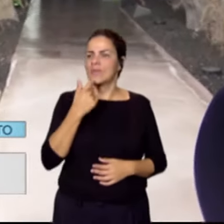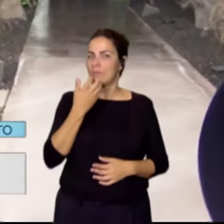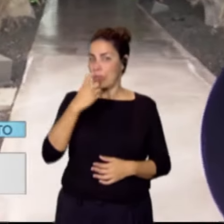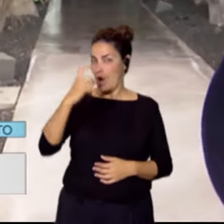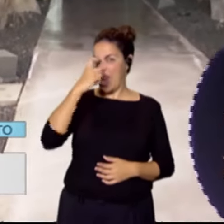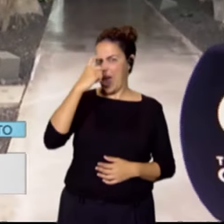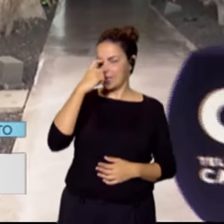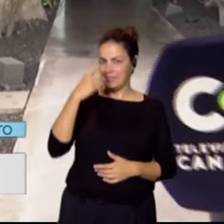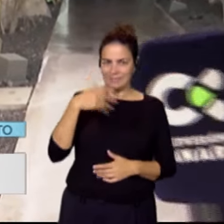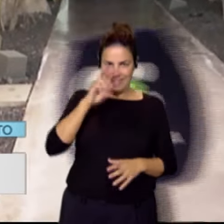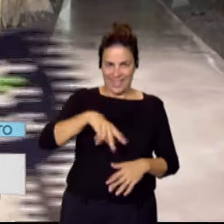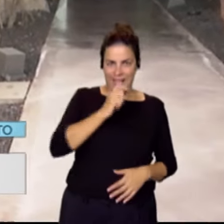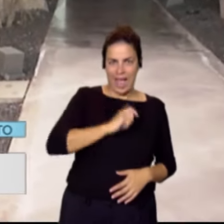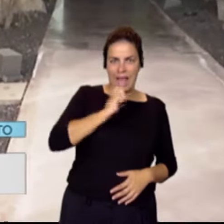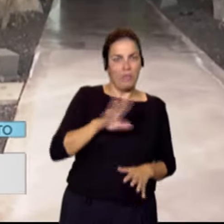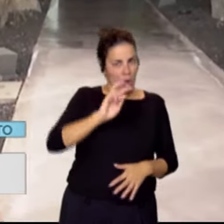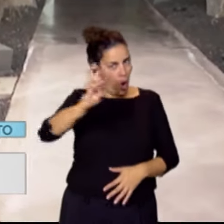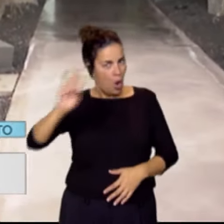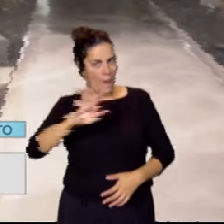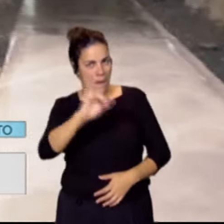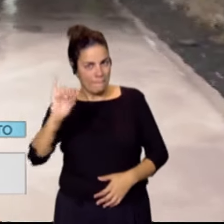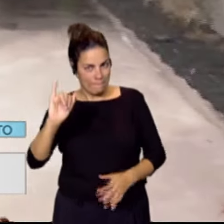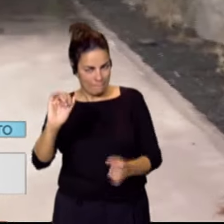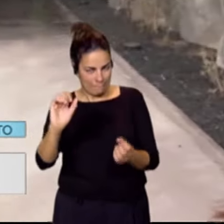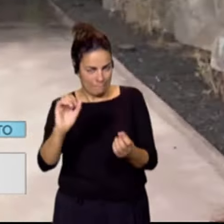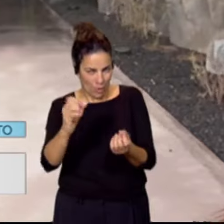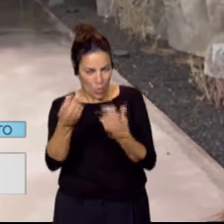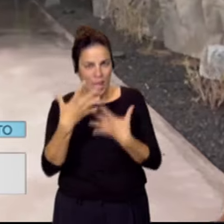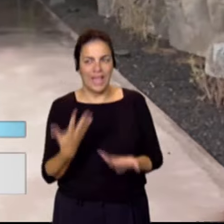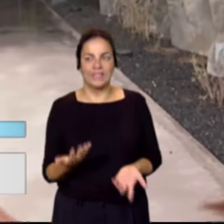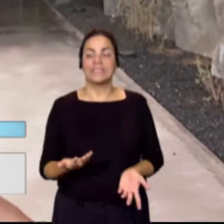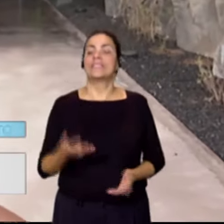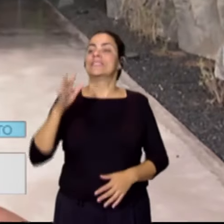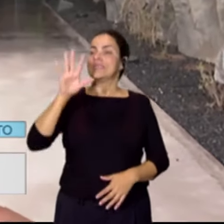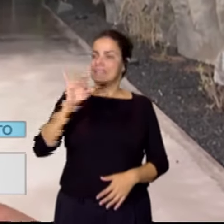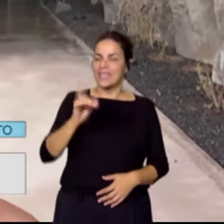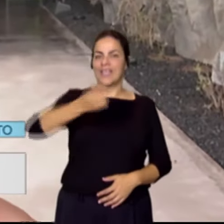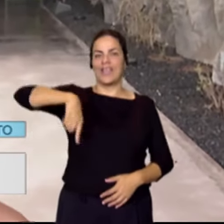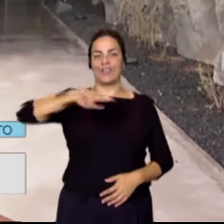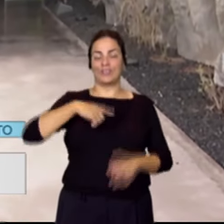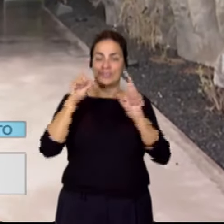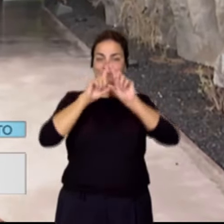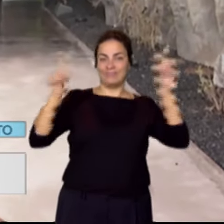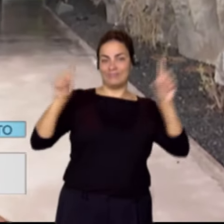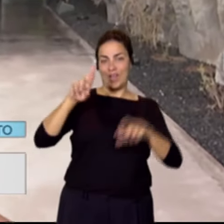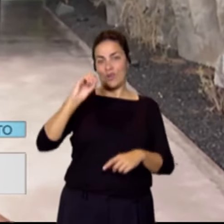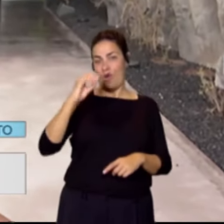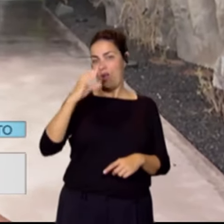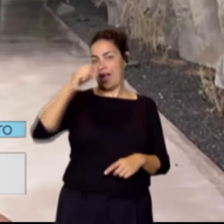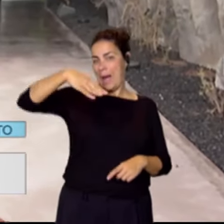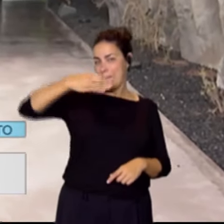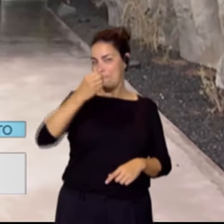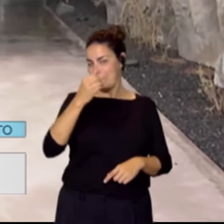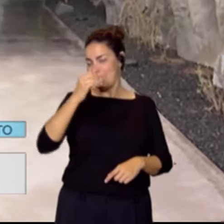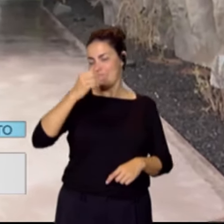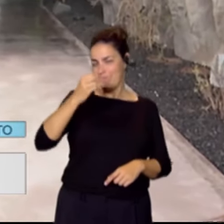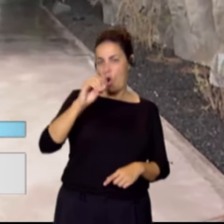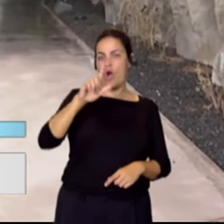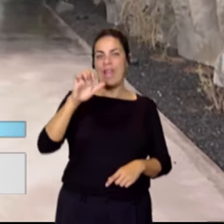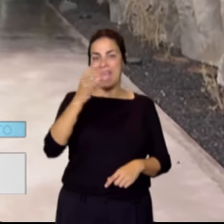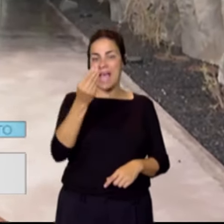un helado Pero hay muchísimos más cuéntanos sí eh nosotros este rambol es que lo que hemos hecho es traer aquí una representación de todo lo